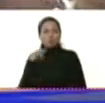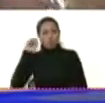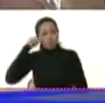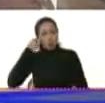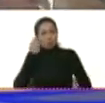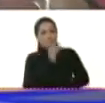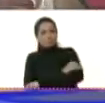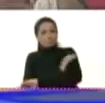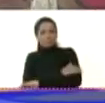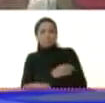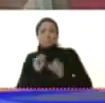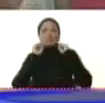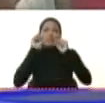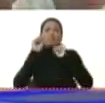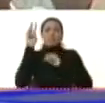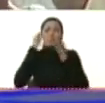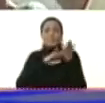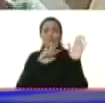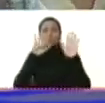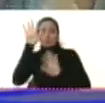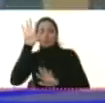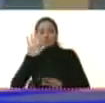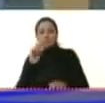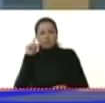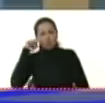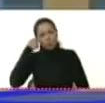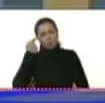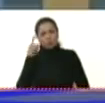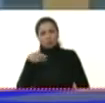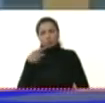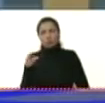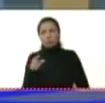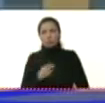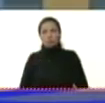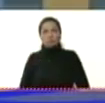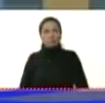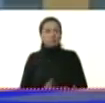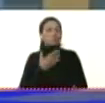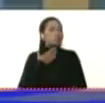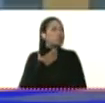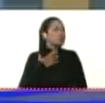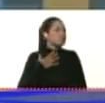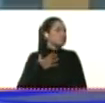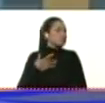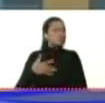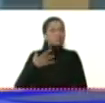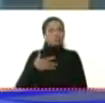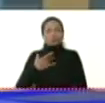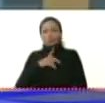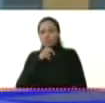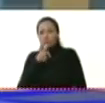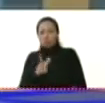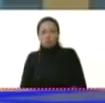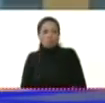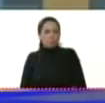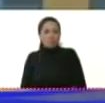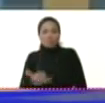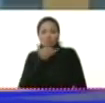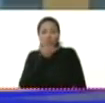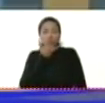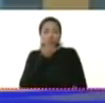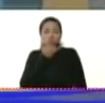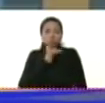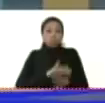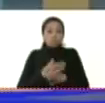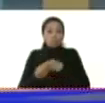la Asamblea Nacional en el 2015? Qué amargo, ¿verdad? ¡Qué error! Es un error